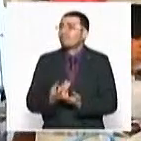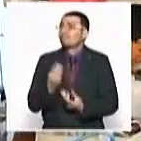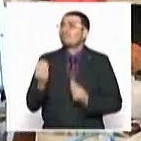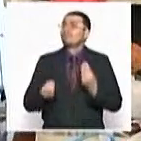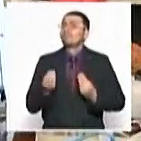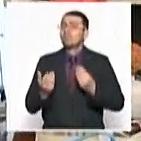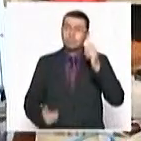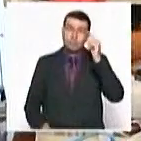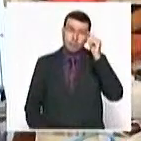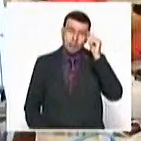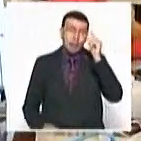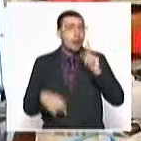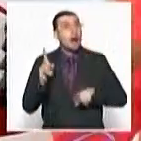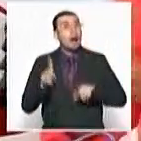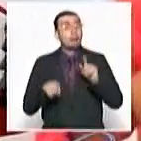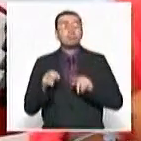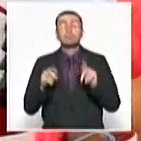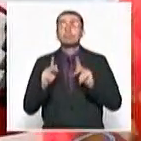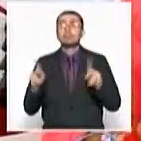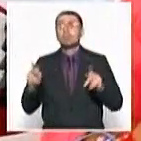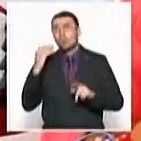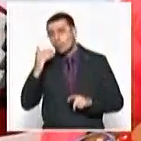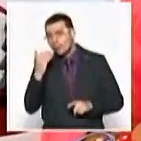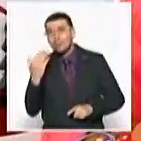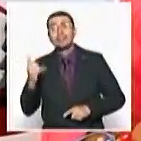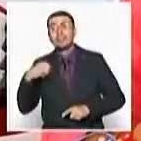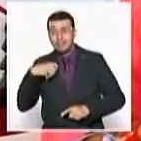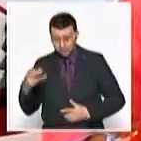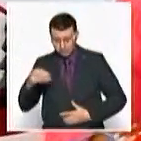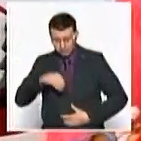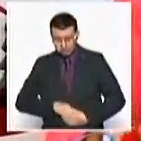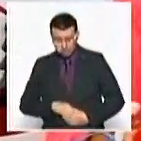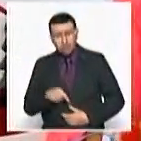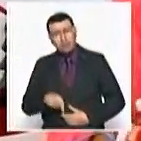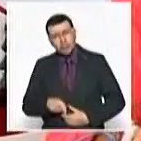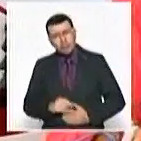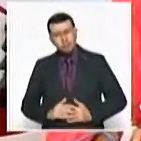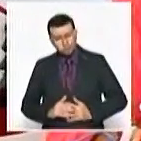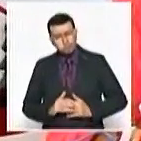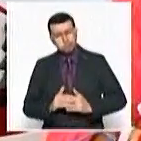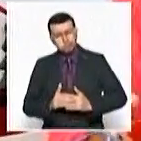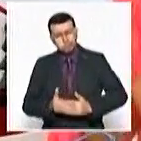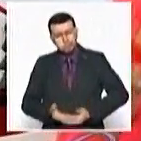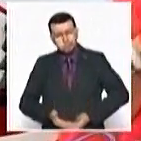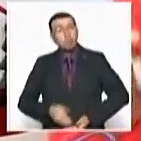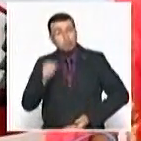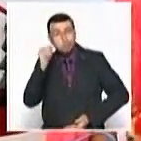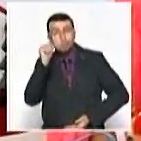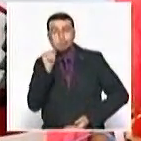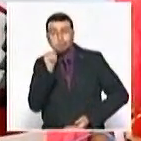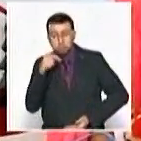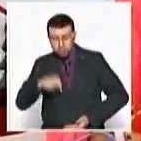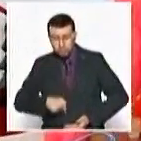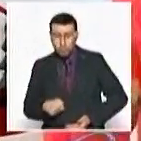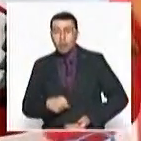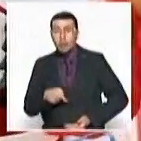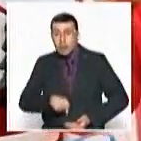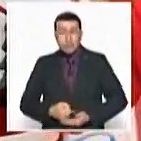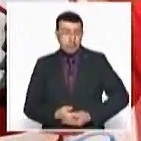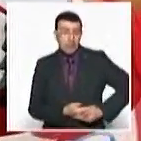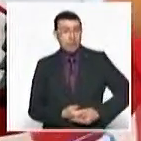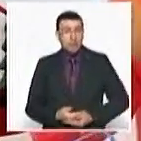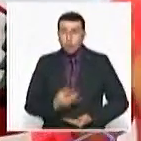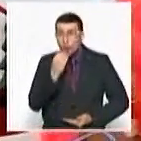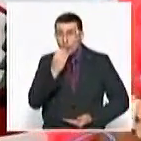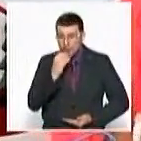el proceso de embarazo, el hecho ya de tener otro ser interno y estar este bebé alimentándose de ella, toda